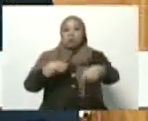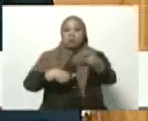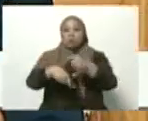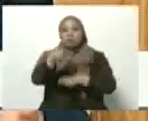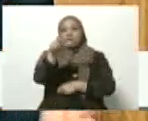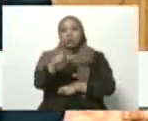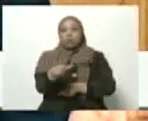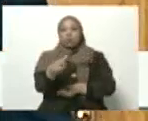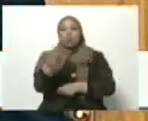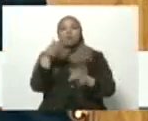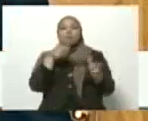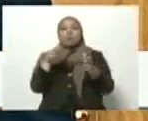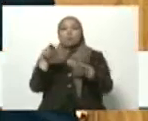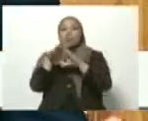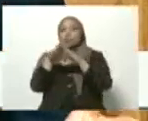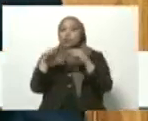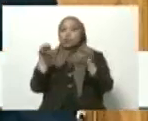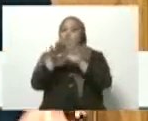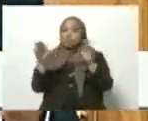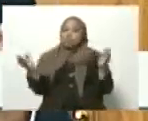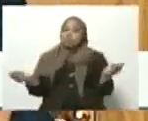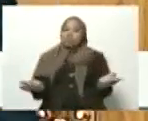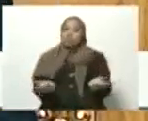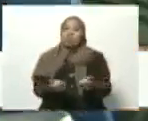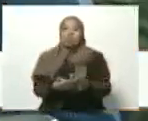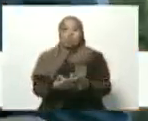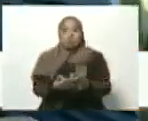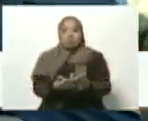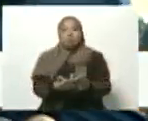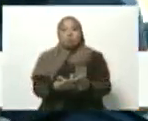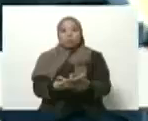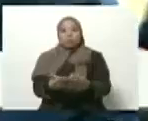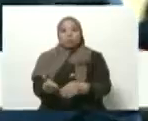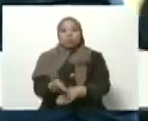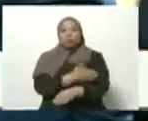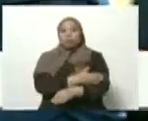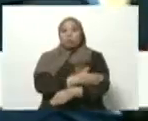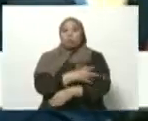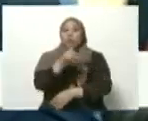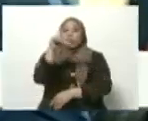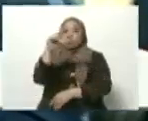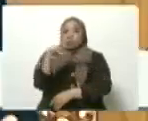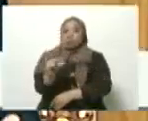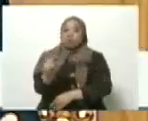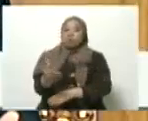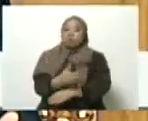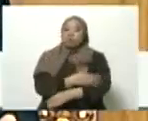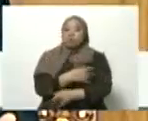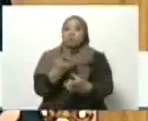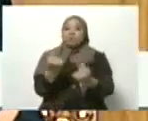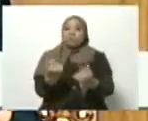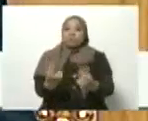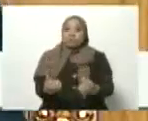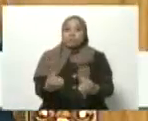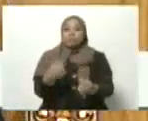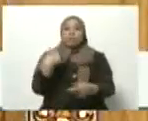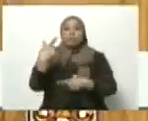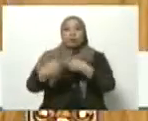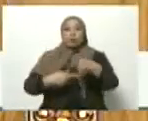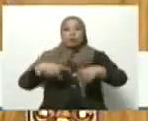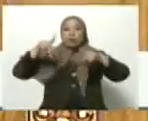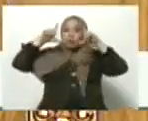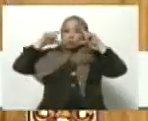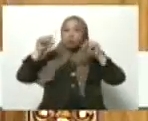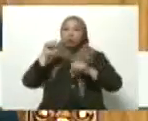mercenarios asesinos por todo el mundo, a ver quiénes venían por el precio más barato, porque además era el precio más barato posible, porque otros les cobraban